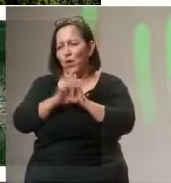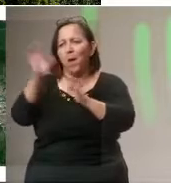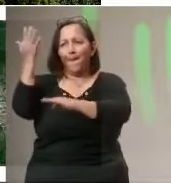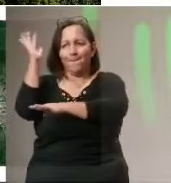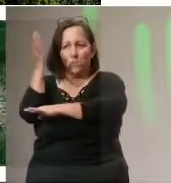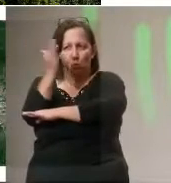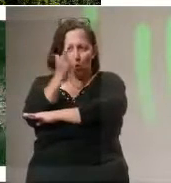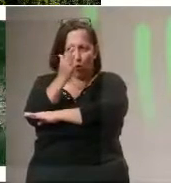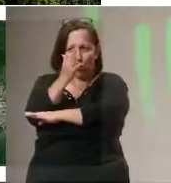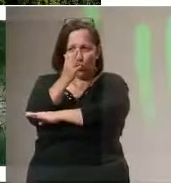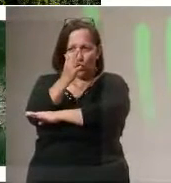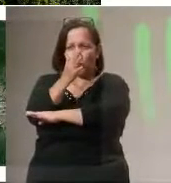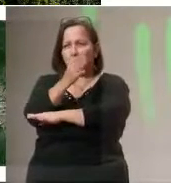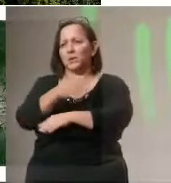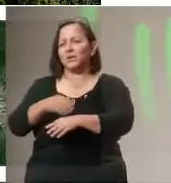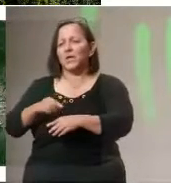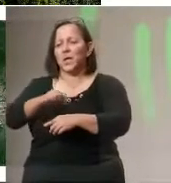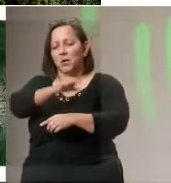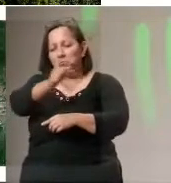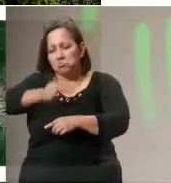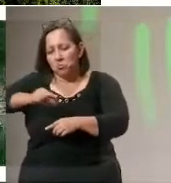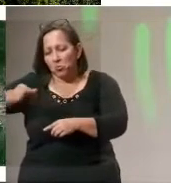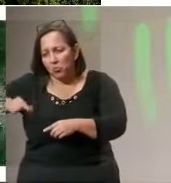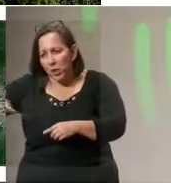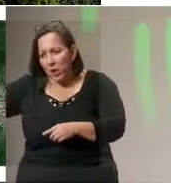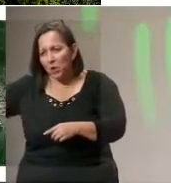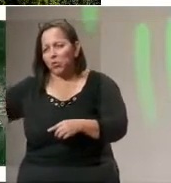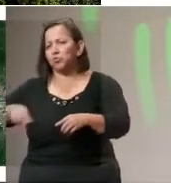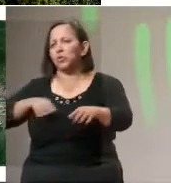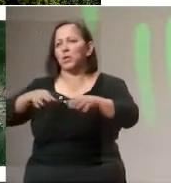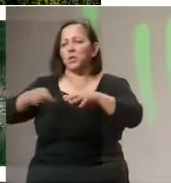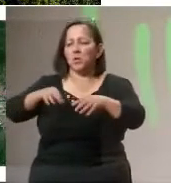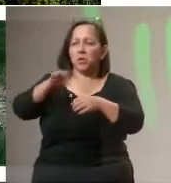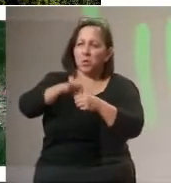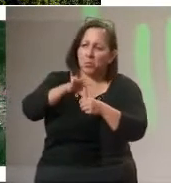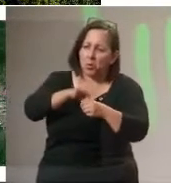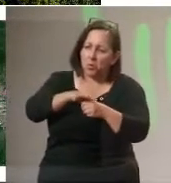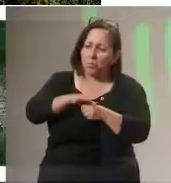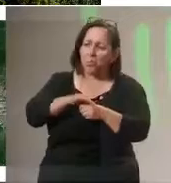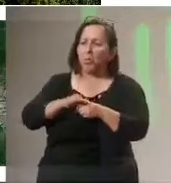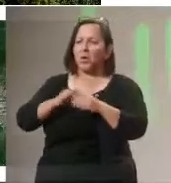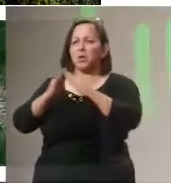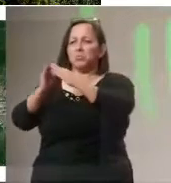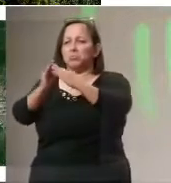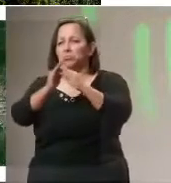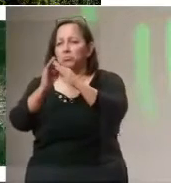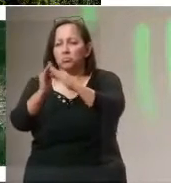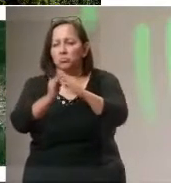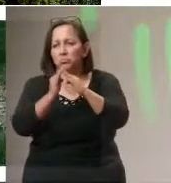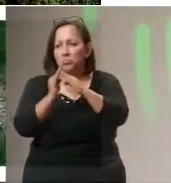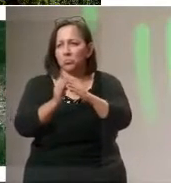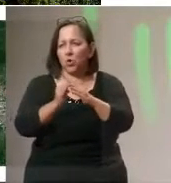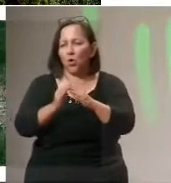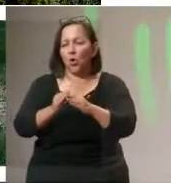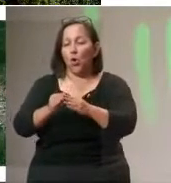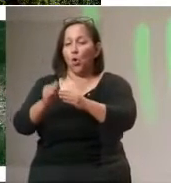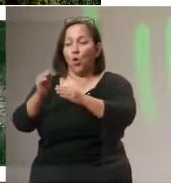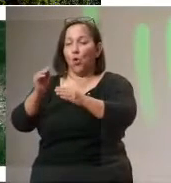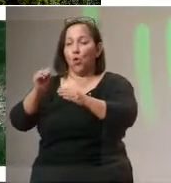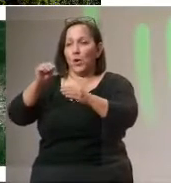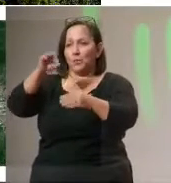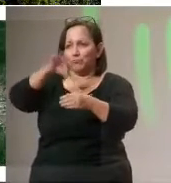bosque, es el transporte natural del nitrato, son las actividades agropecuarias, el urbanismo o las plantaciones de